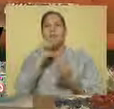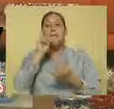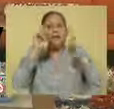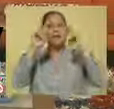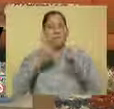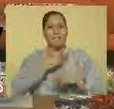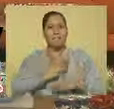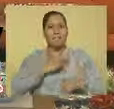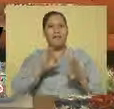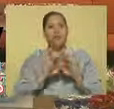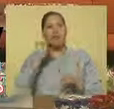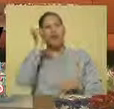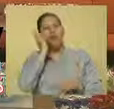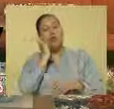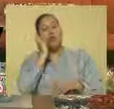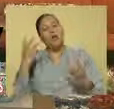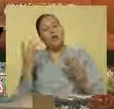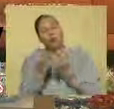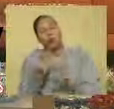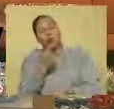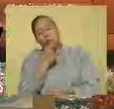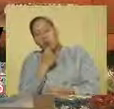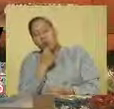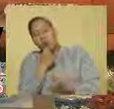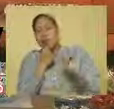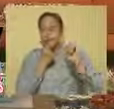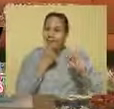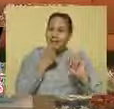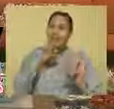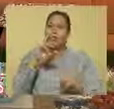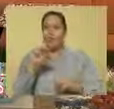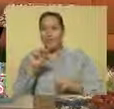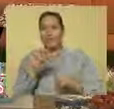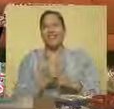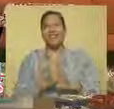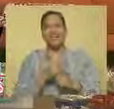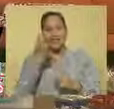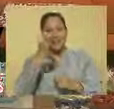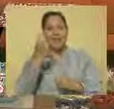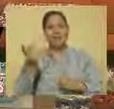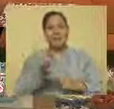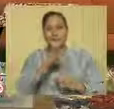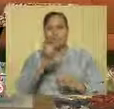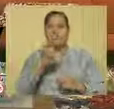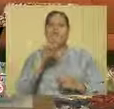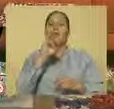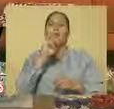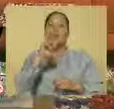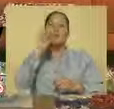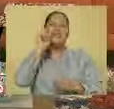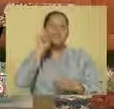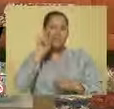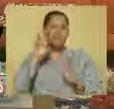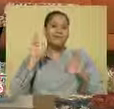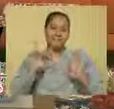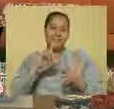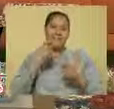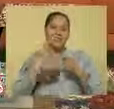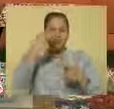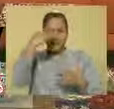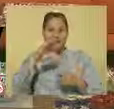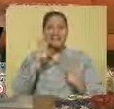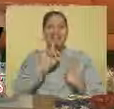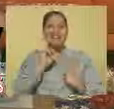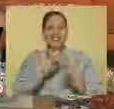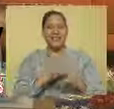de ¿dormimos con el niño? ¿Sí o no? Esa es la pregunta y bueno, la respuesta va a ir el doctor. Claro que sí. Gracias,